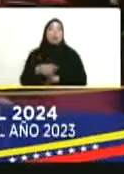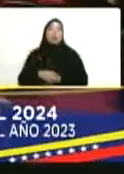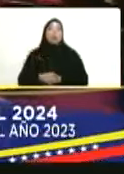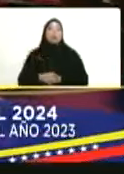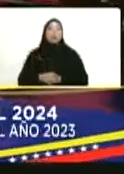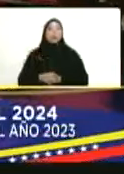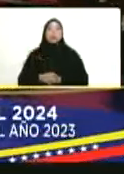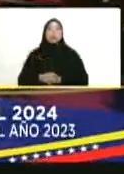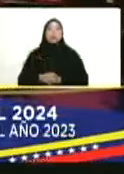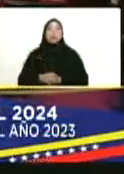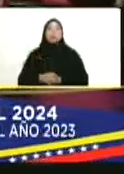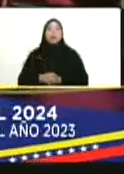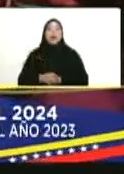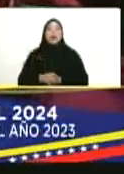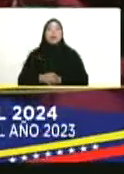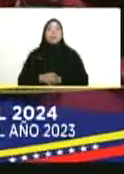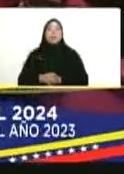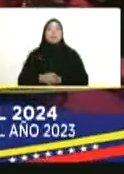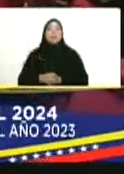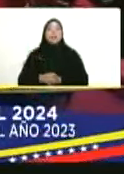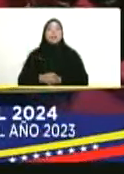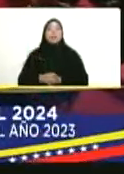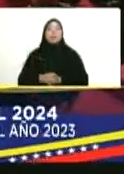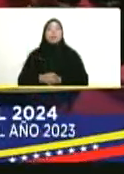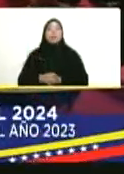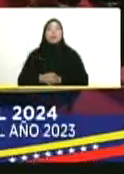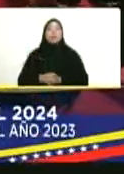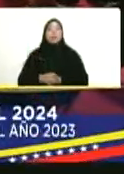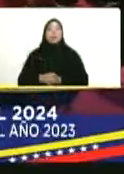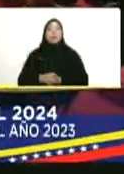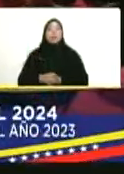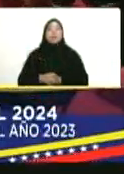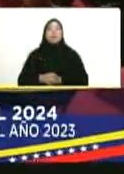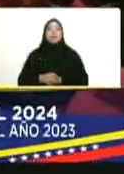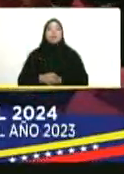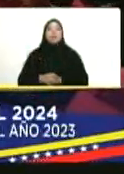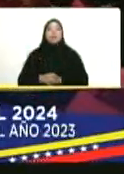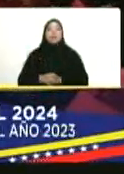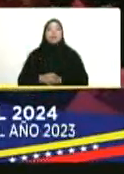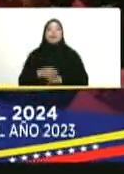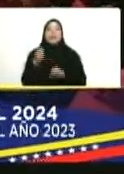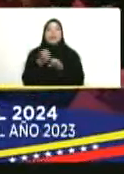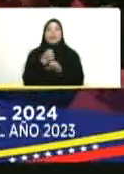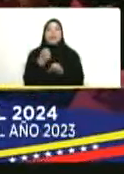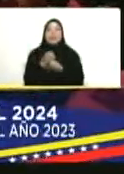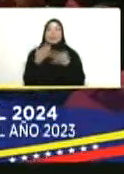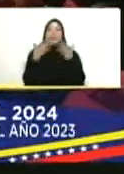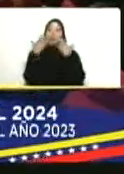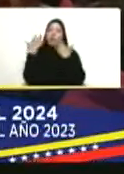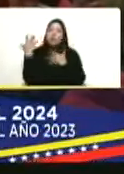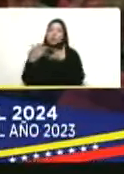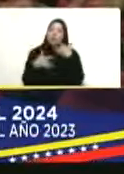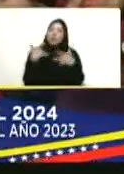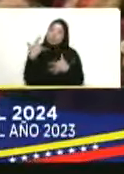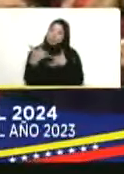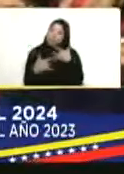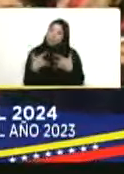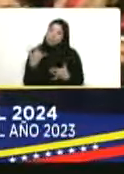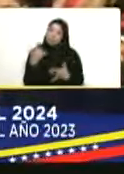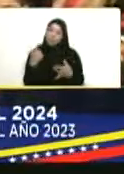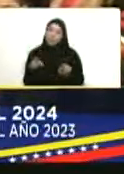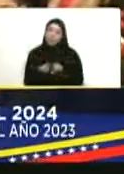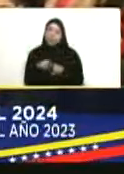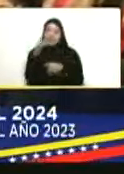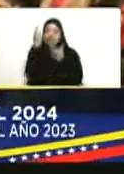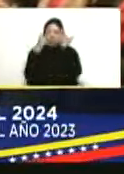pudieron impedir la ola bolivariana, el río crecido de fuerza popular que ratificó y relegitimó al